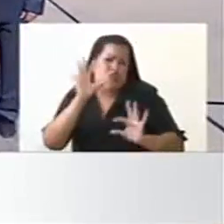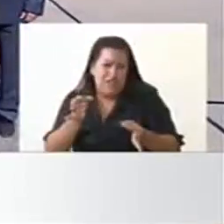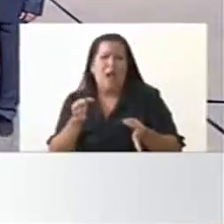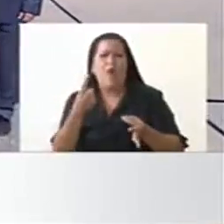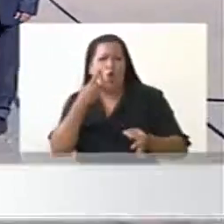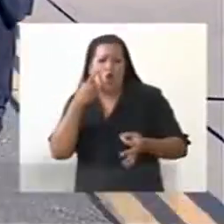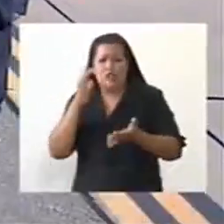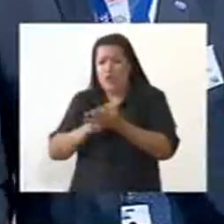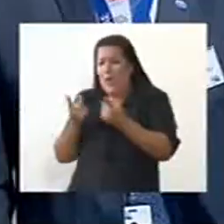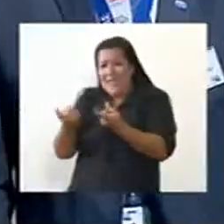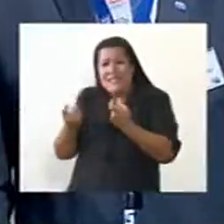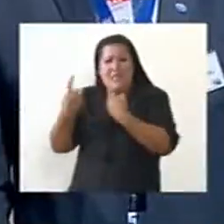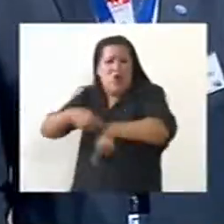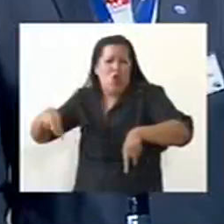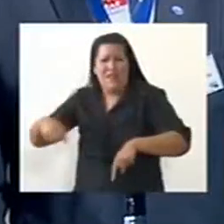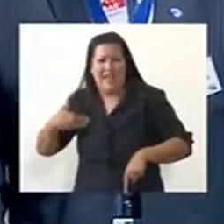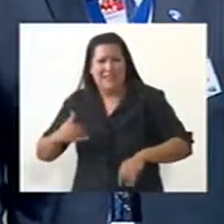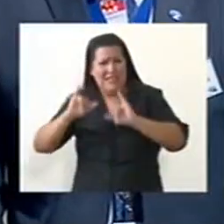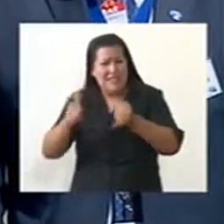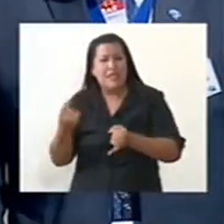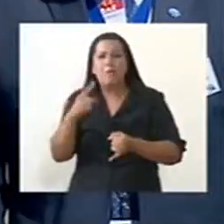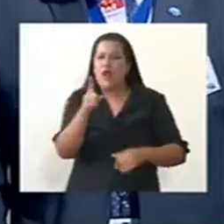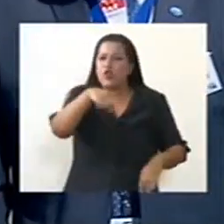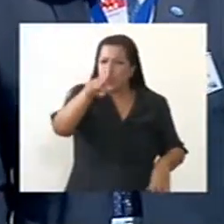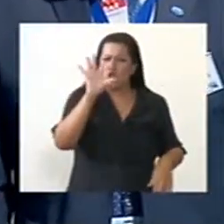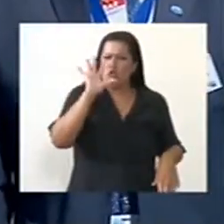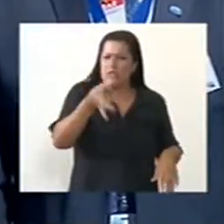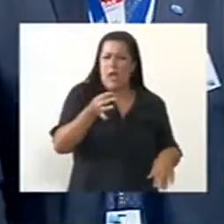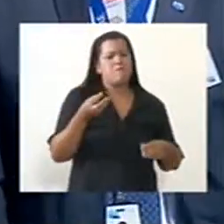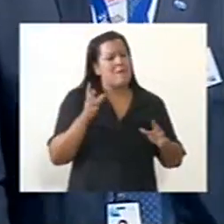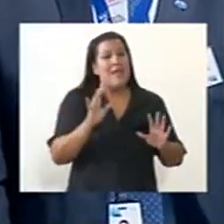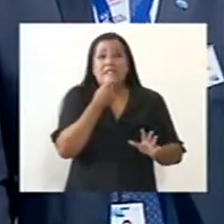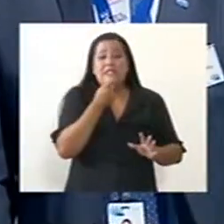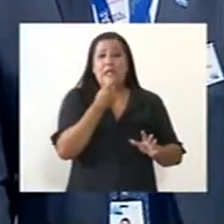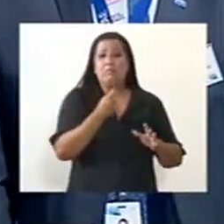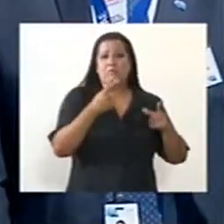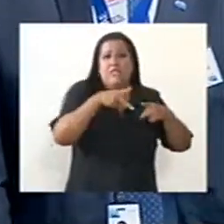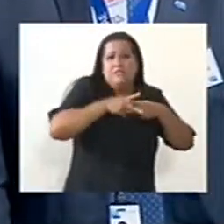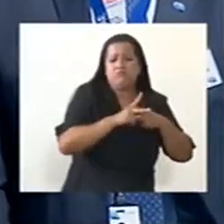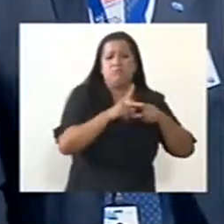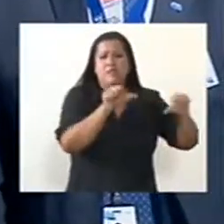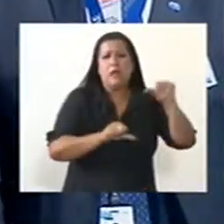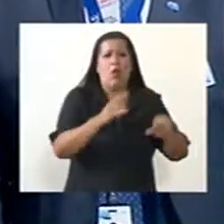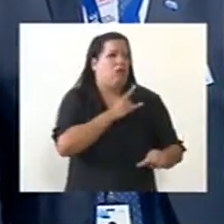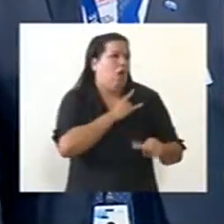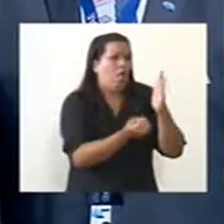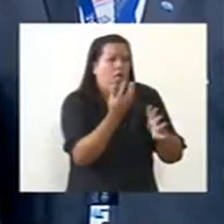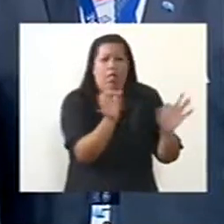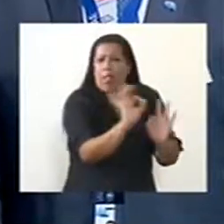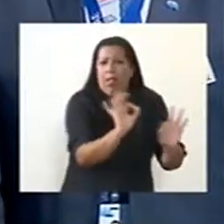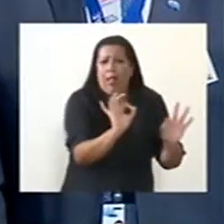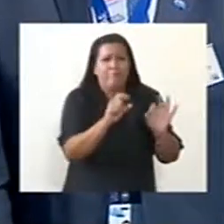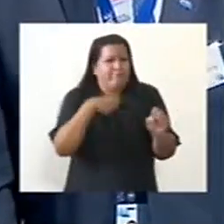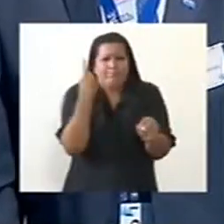conocemos las necesidades, pero sabemos todos muy bien que sin conocimiento, sin universidades, sin